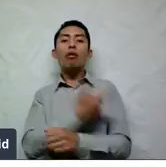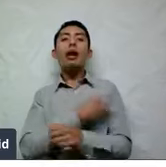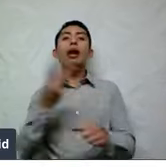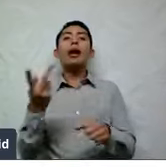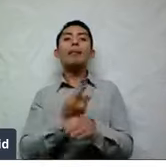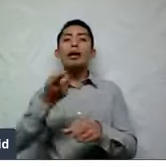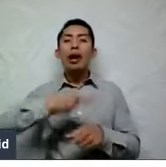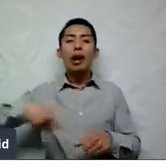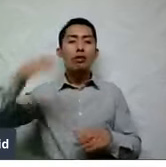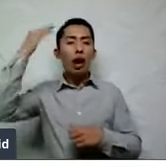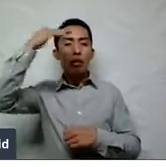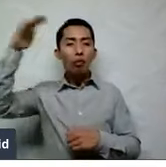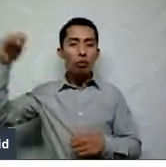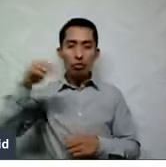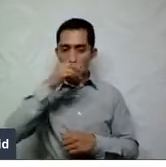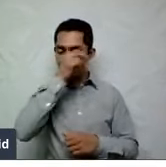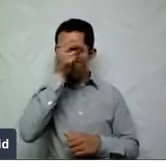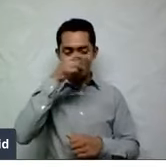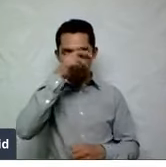doctor?